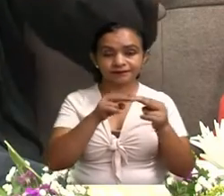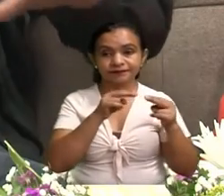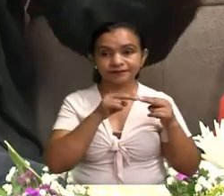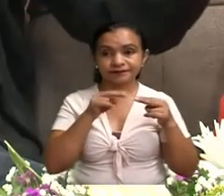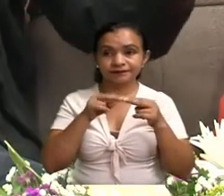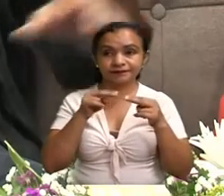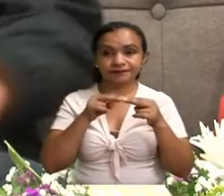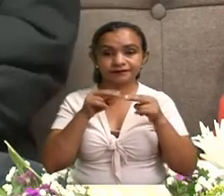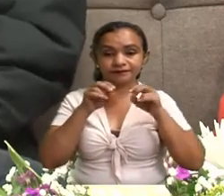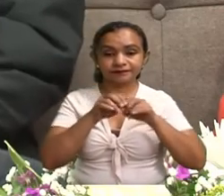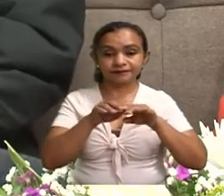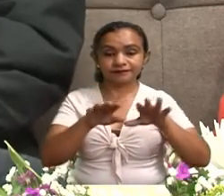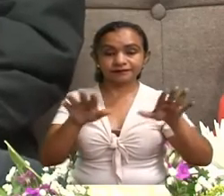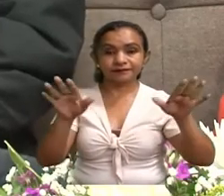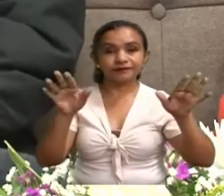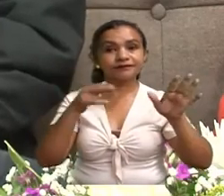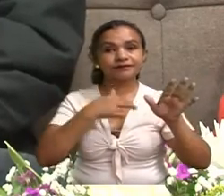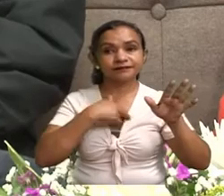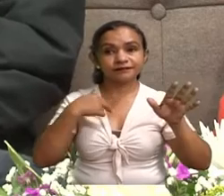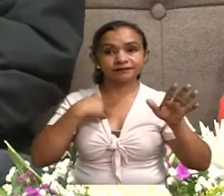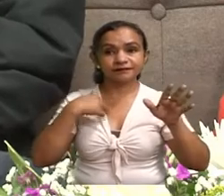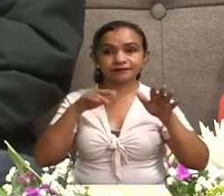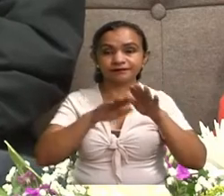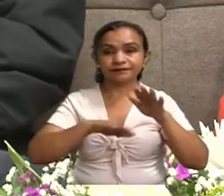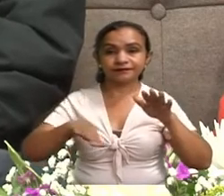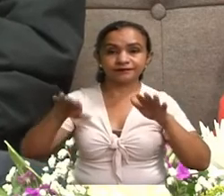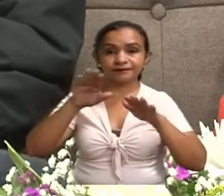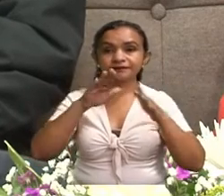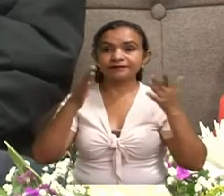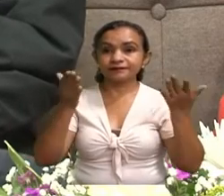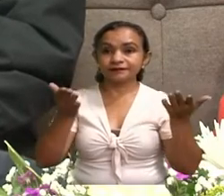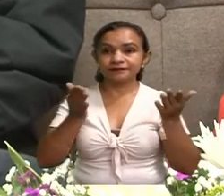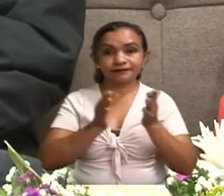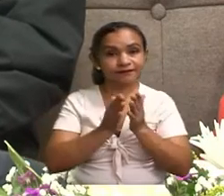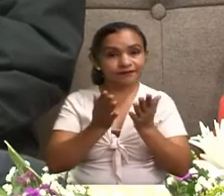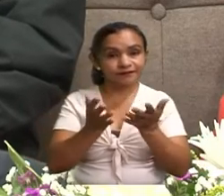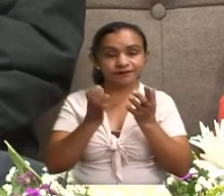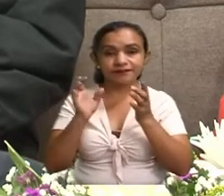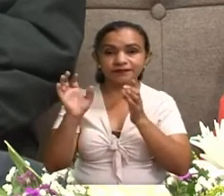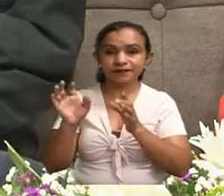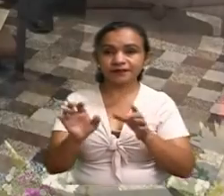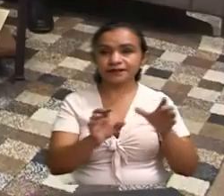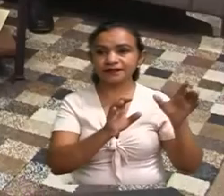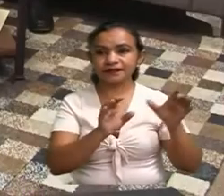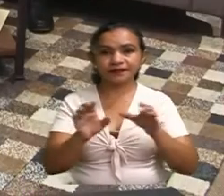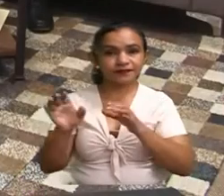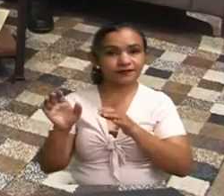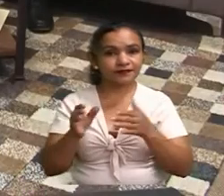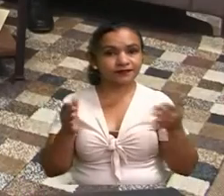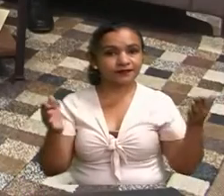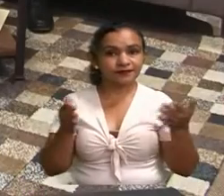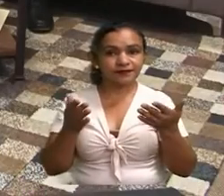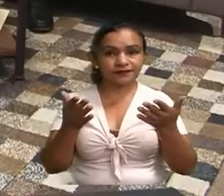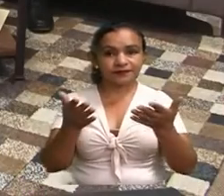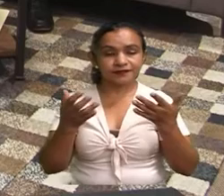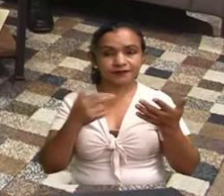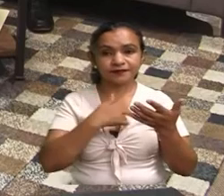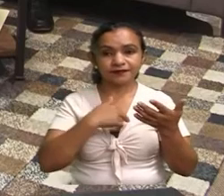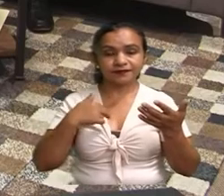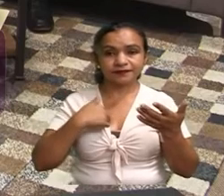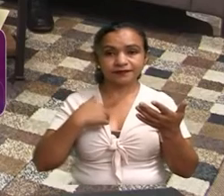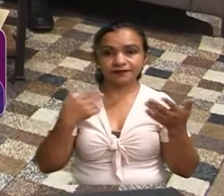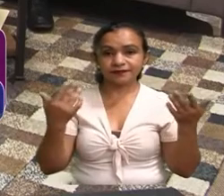informando. Exactamente, está, para que haya una ampliación de todo esto. Entonces, es un evento que lo queremos llevar a esos